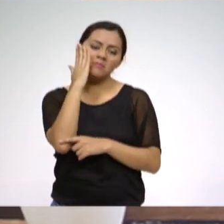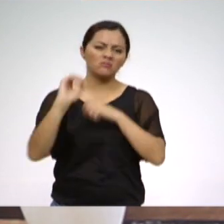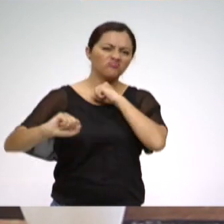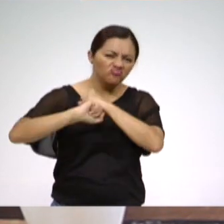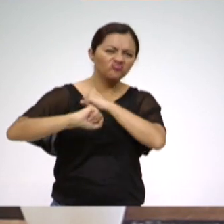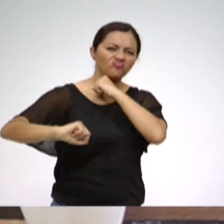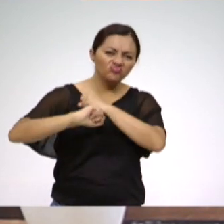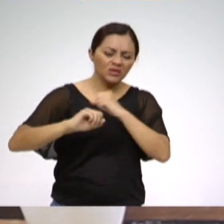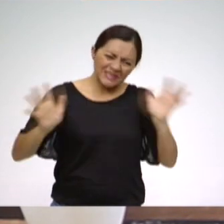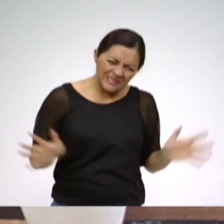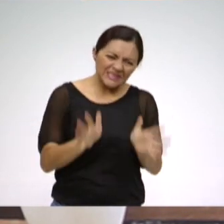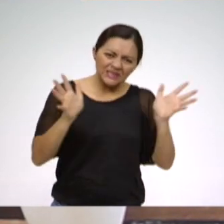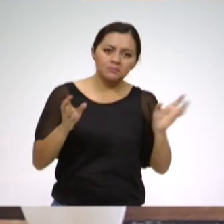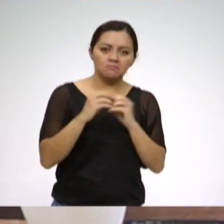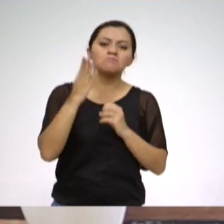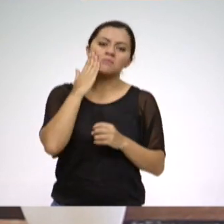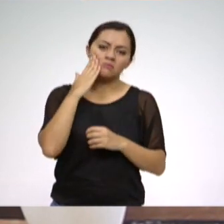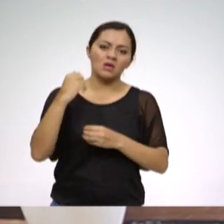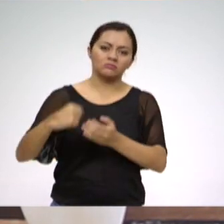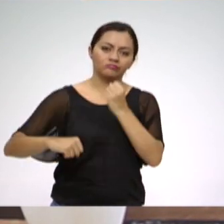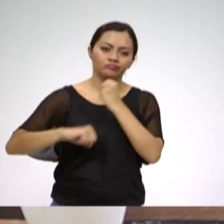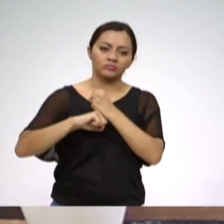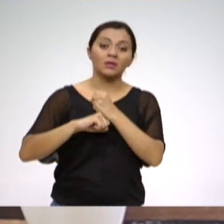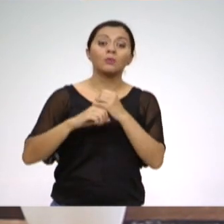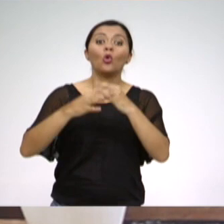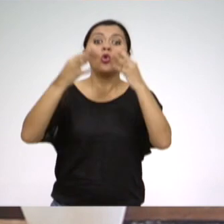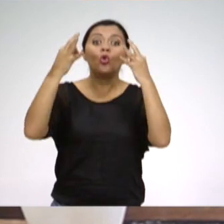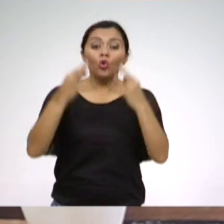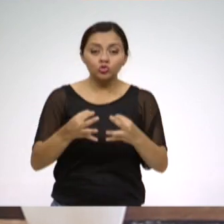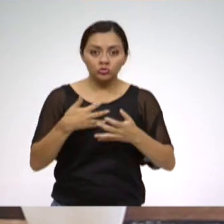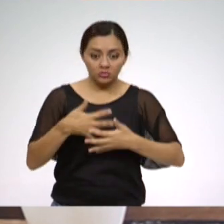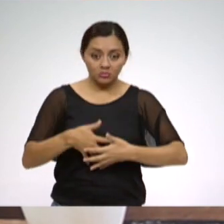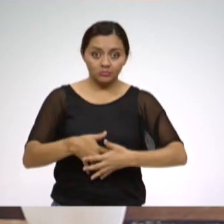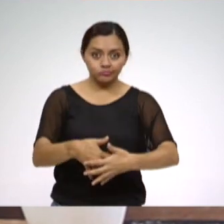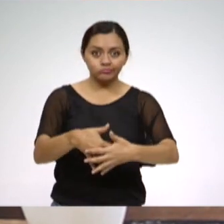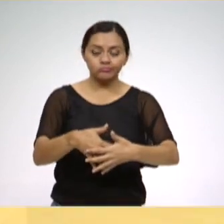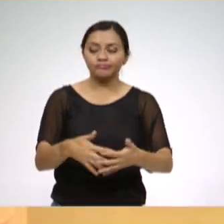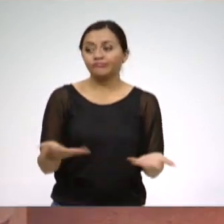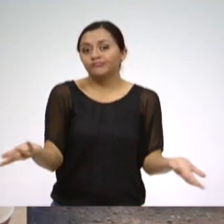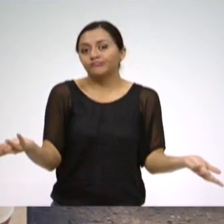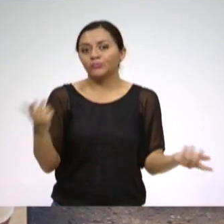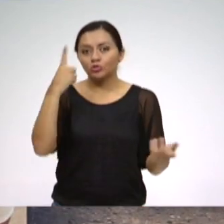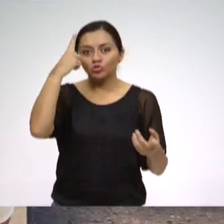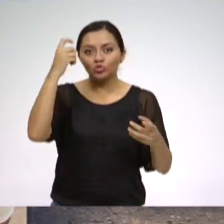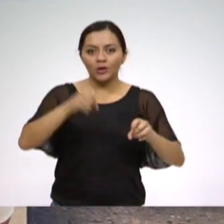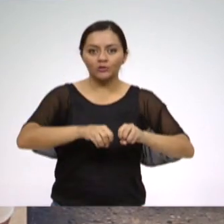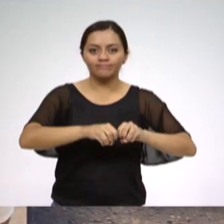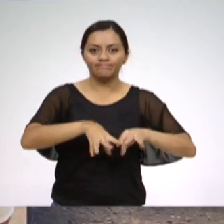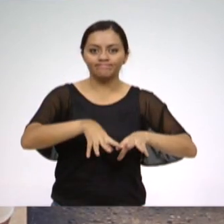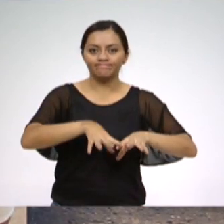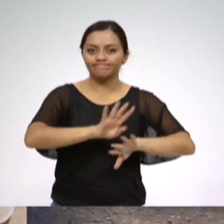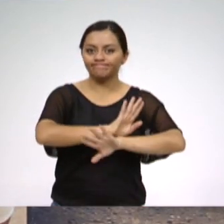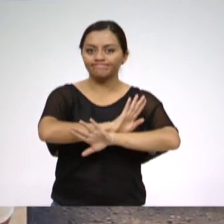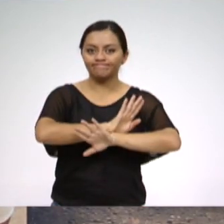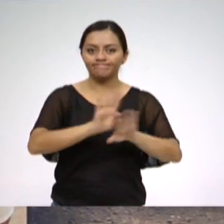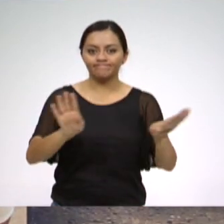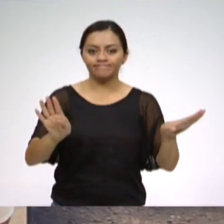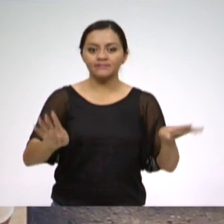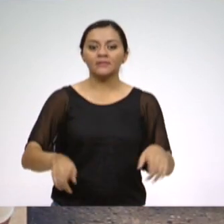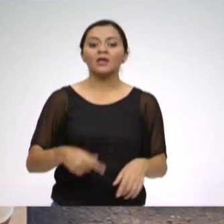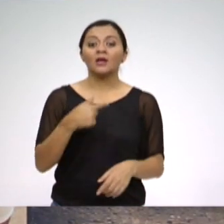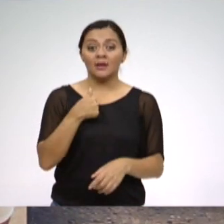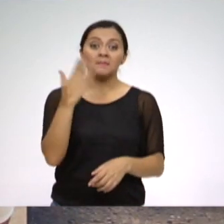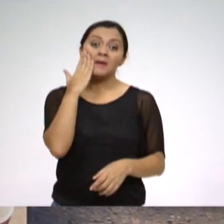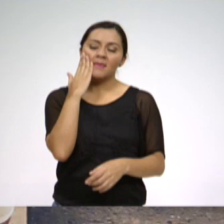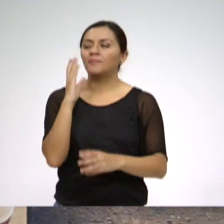apoyado bastantísimo. Ya pues me quedé embarazada y eso se quedó ahí. Como le decía a mi mami, le decía, conversábamos